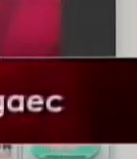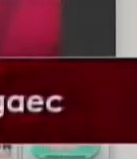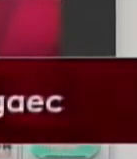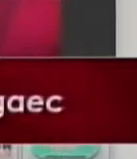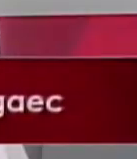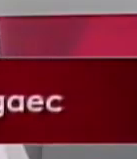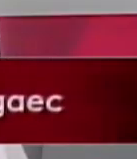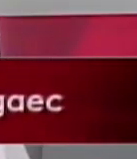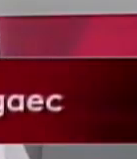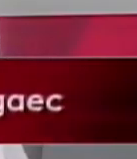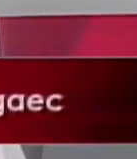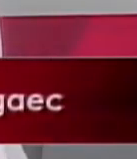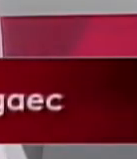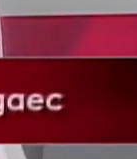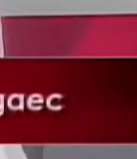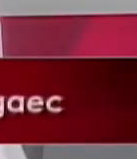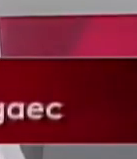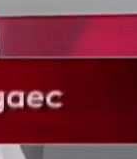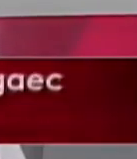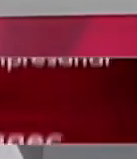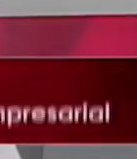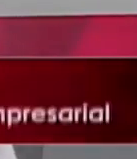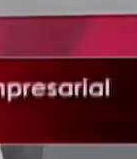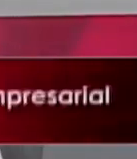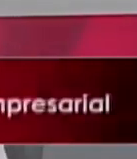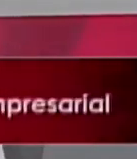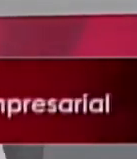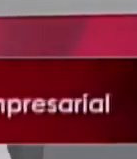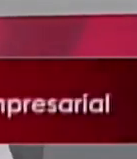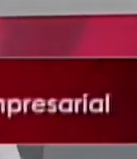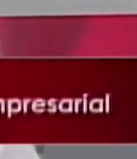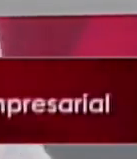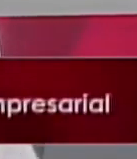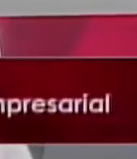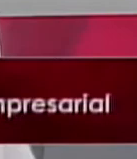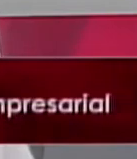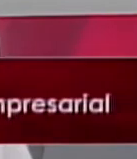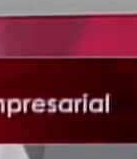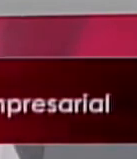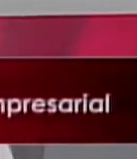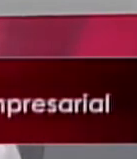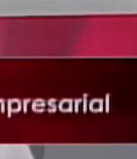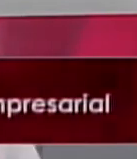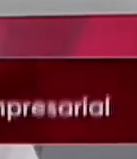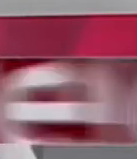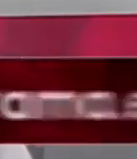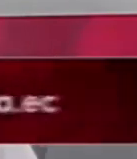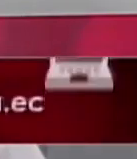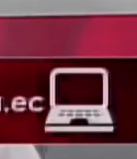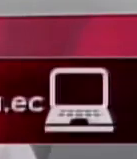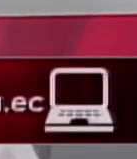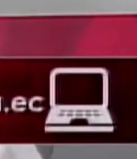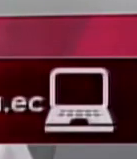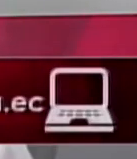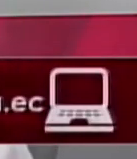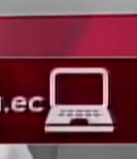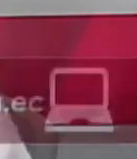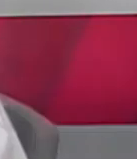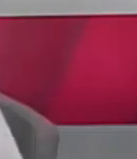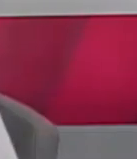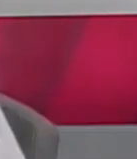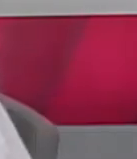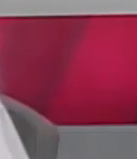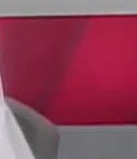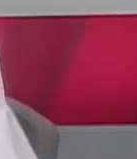comenzamos con buenas noticias porque Solken Cuenca atiende un gran número de pacientes provenientes de otras partes del país, quienes llegan con